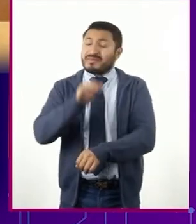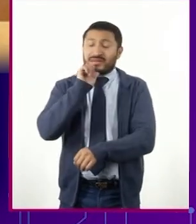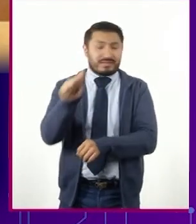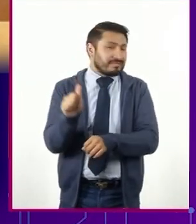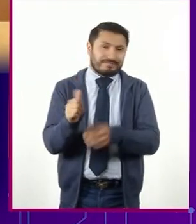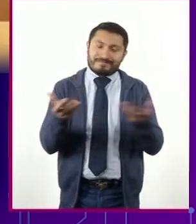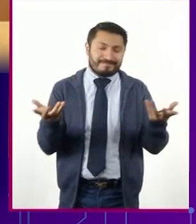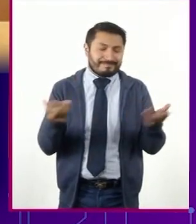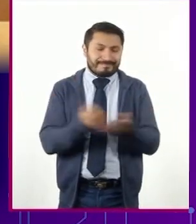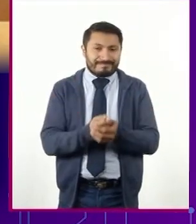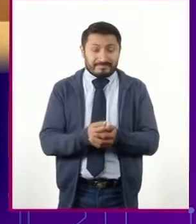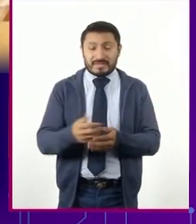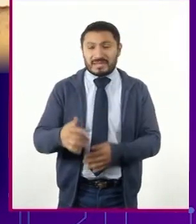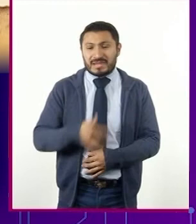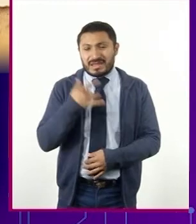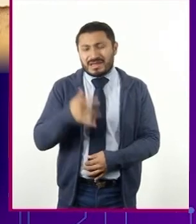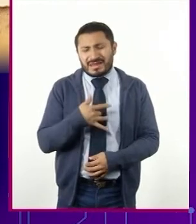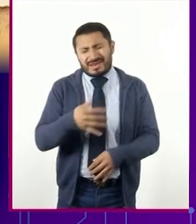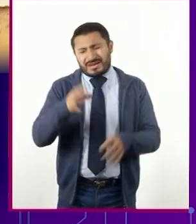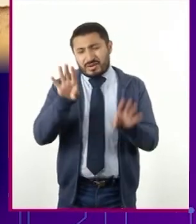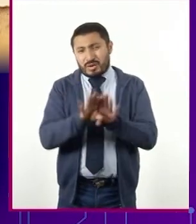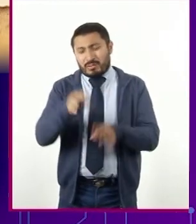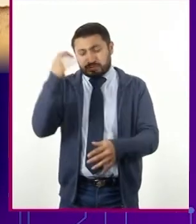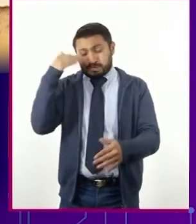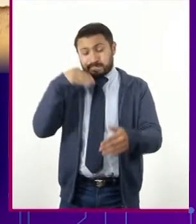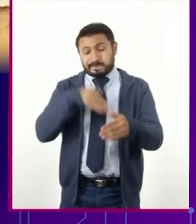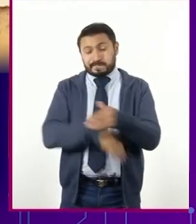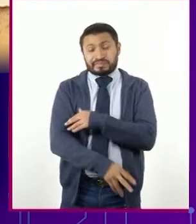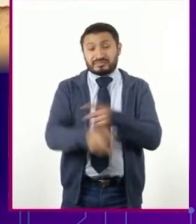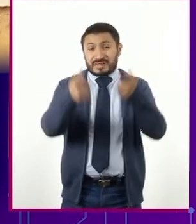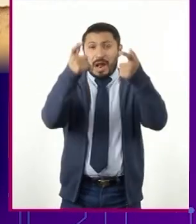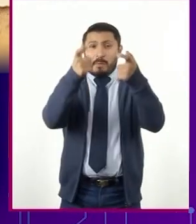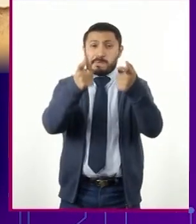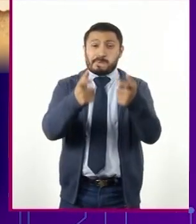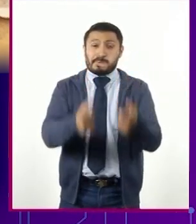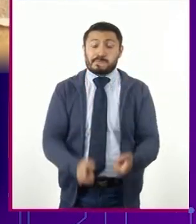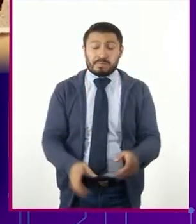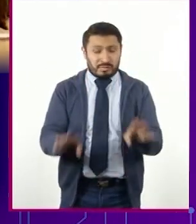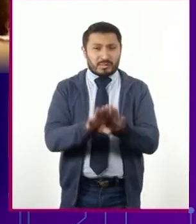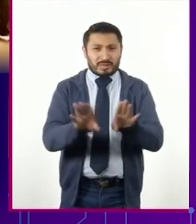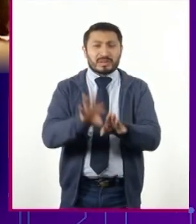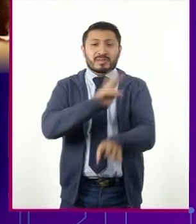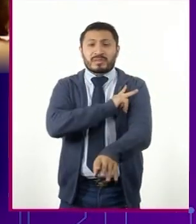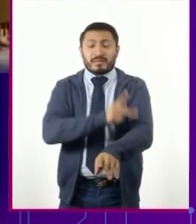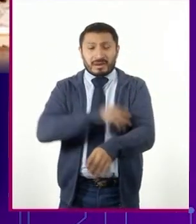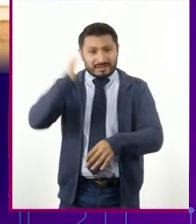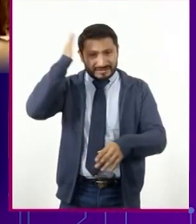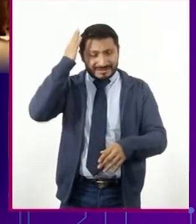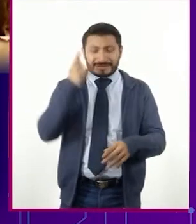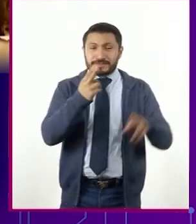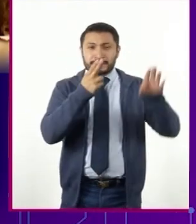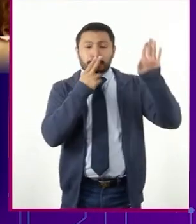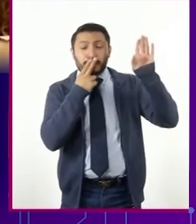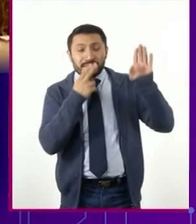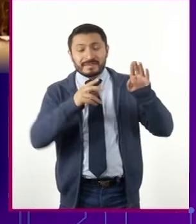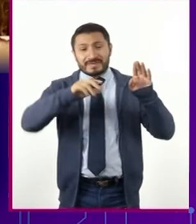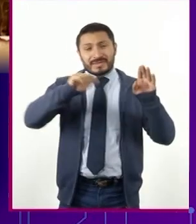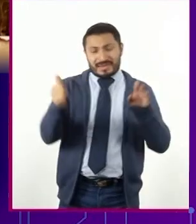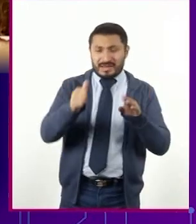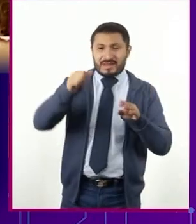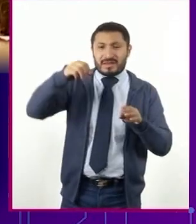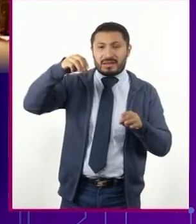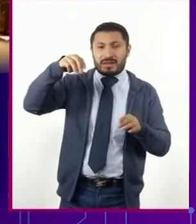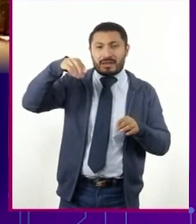esperaba, el sentimiento de derrota y la depresión económica hicieron posible que líderes como Hitler, Benito